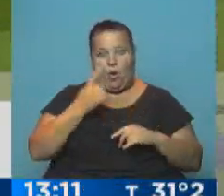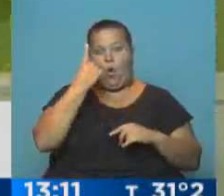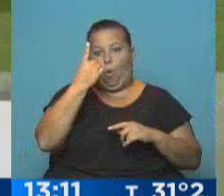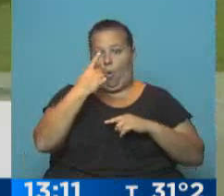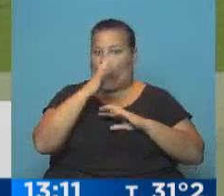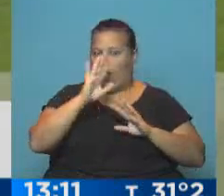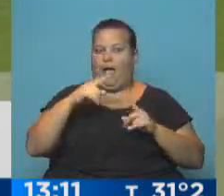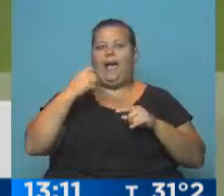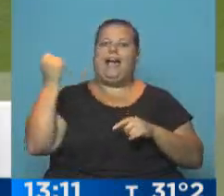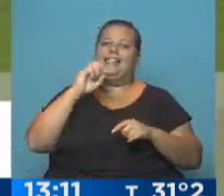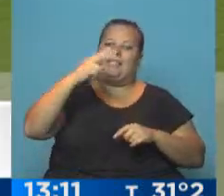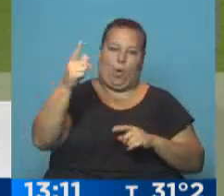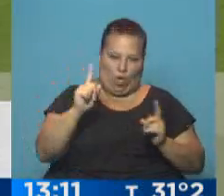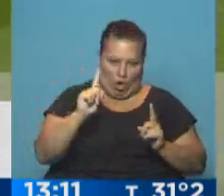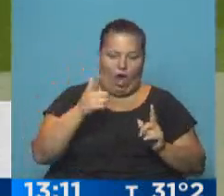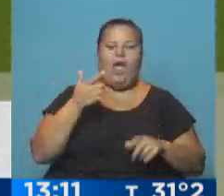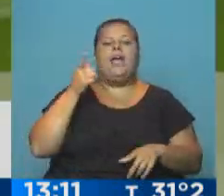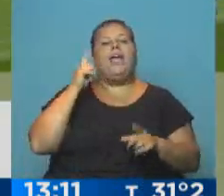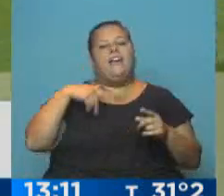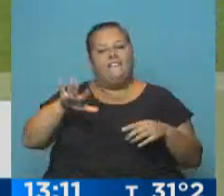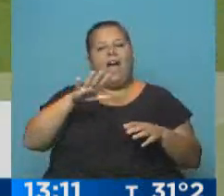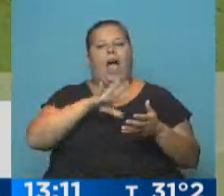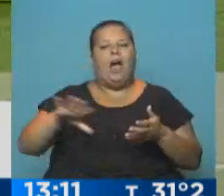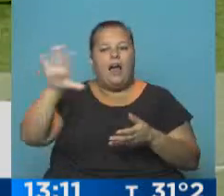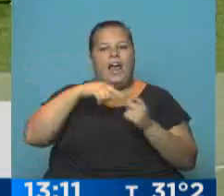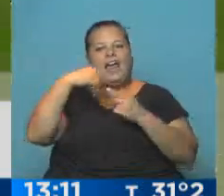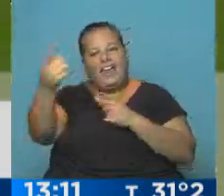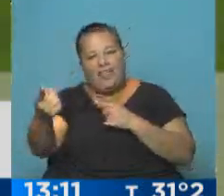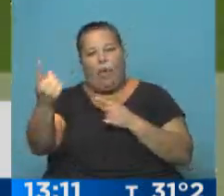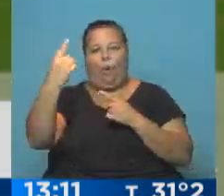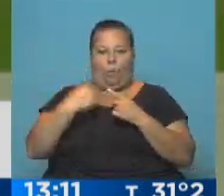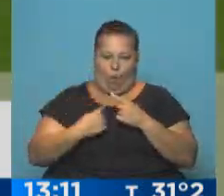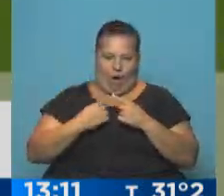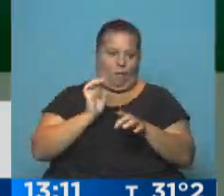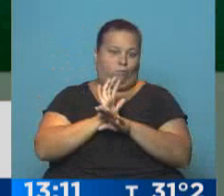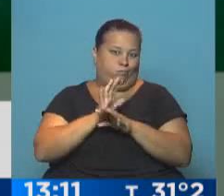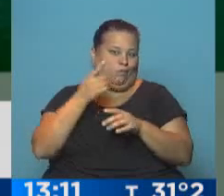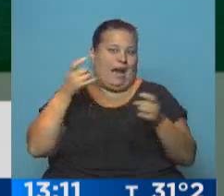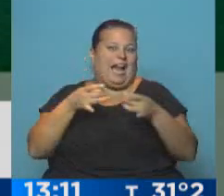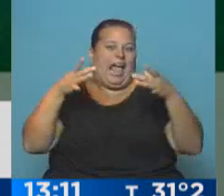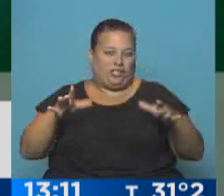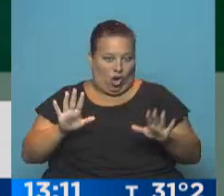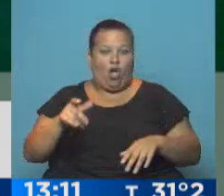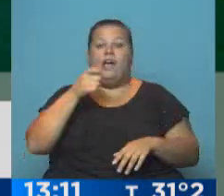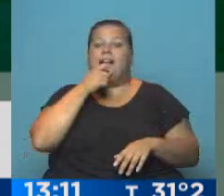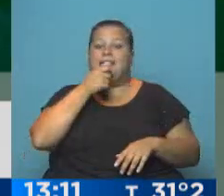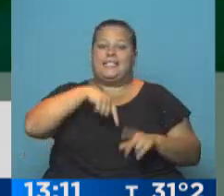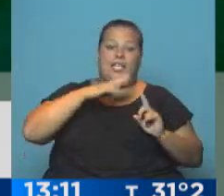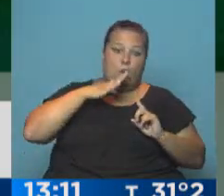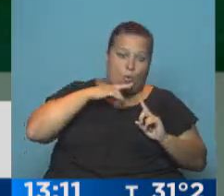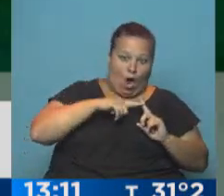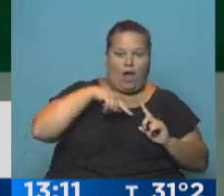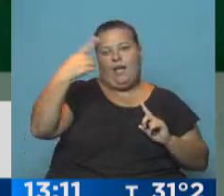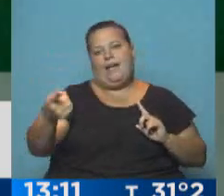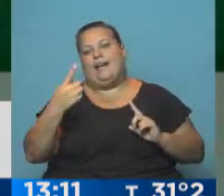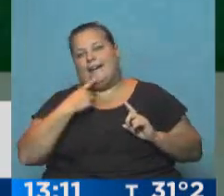rueda, no hay revancha. Y va a haber interzonales de ida y de vuelta, o sea, los clásicos. Sí. Si de este lado está Boca, del